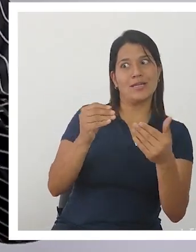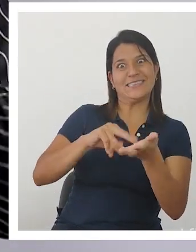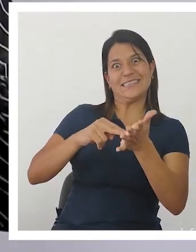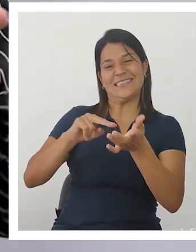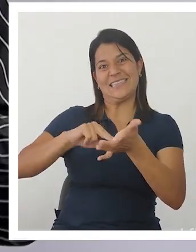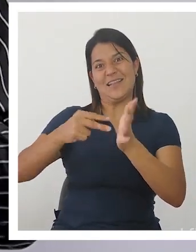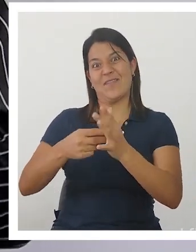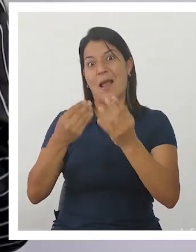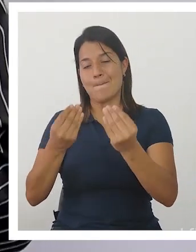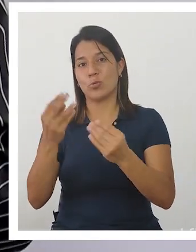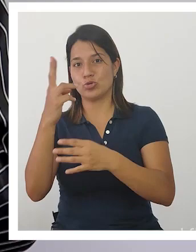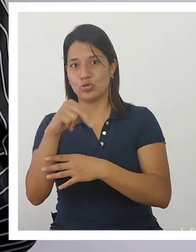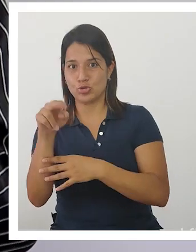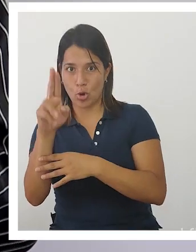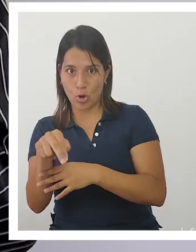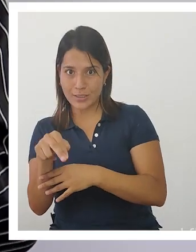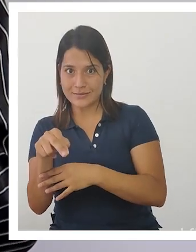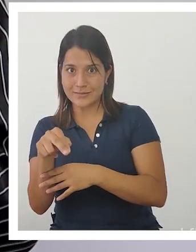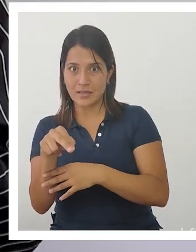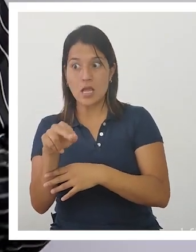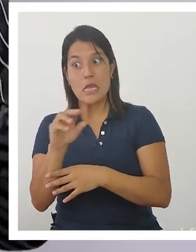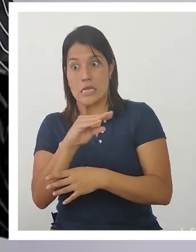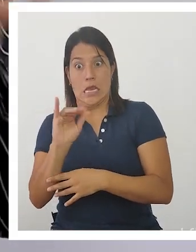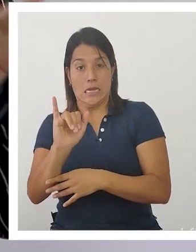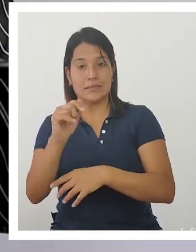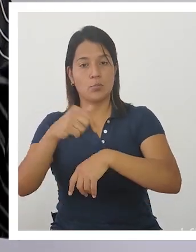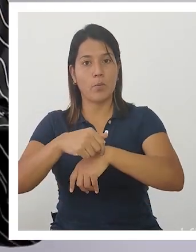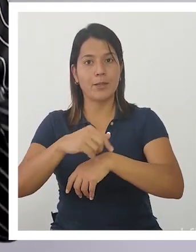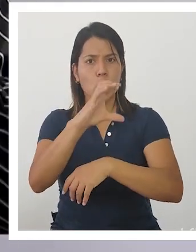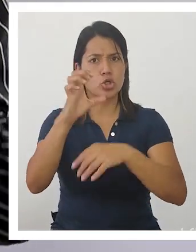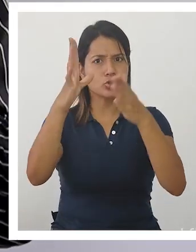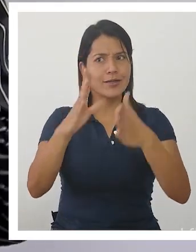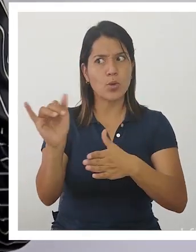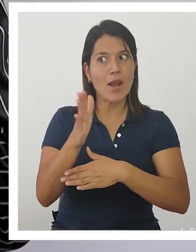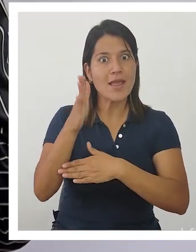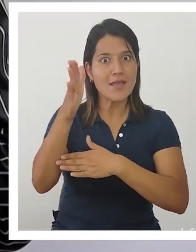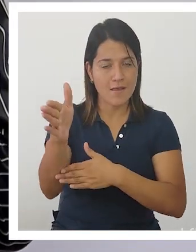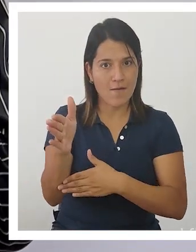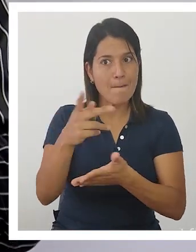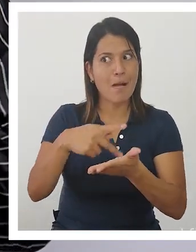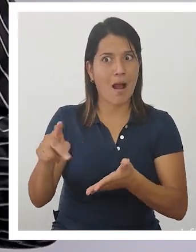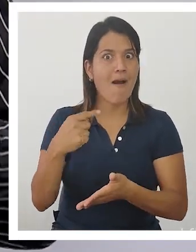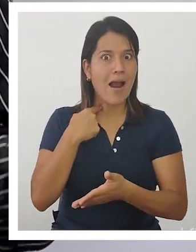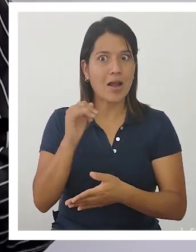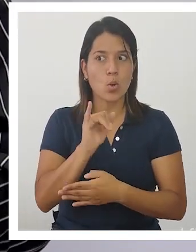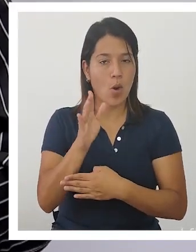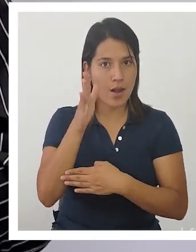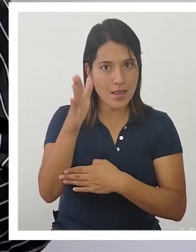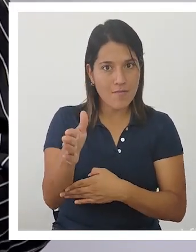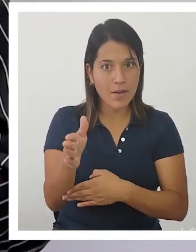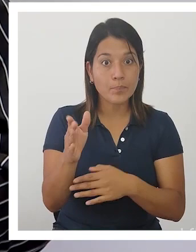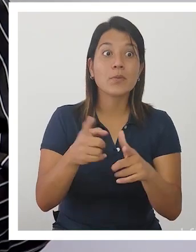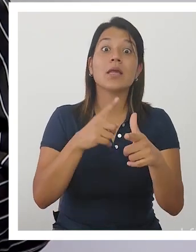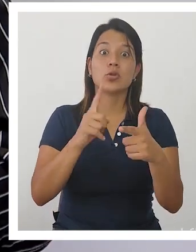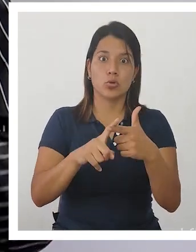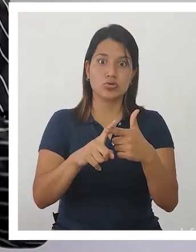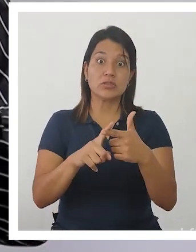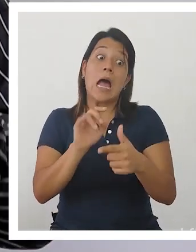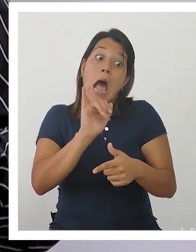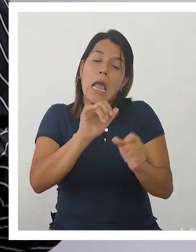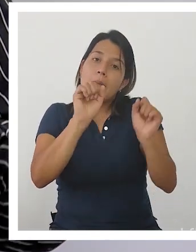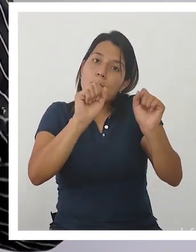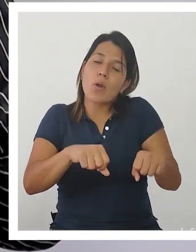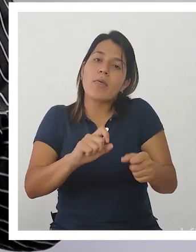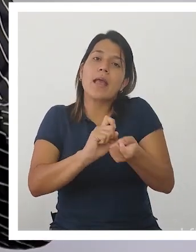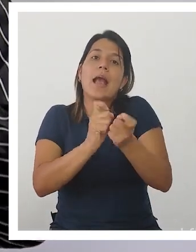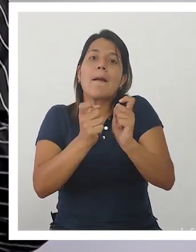el argumento de que me está afectando el tipo de cambio cuando usted puede tomar decisiones a lo interno para que no le afecte. Una de